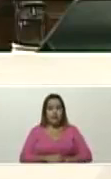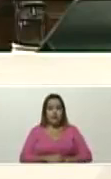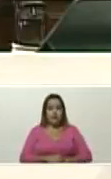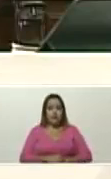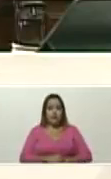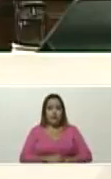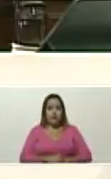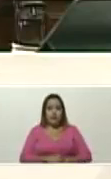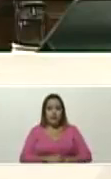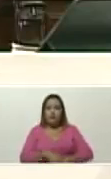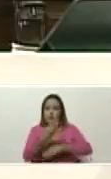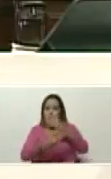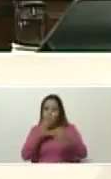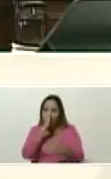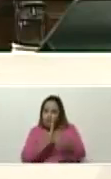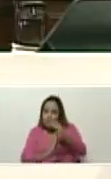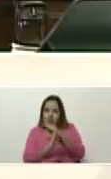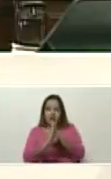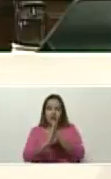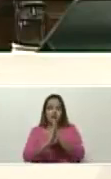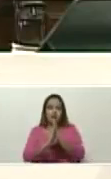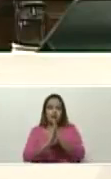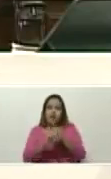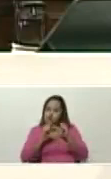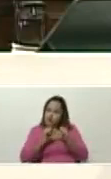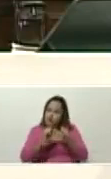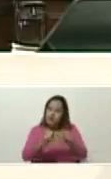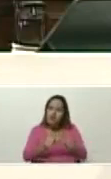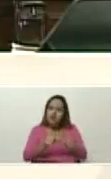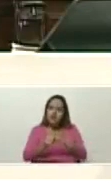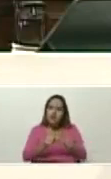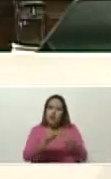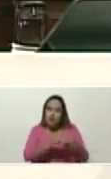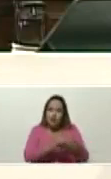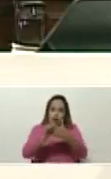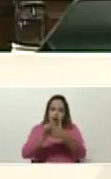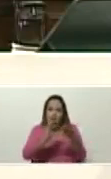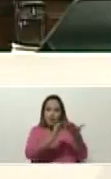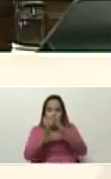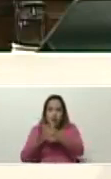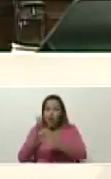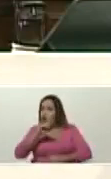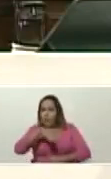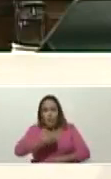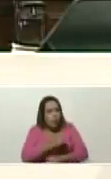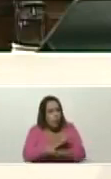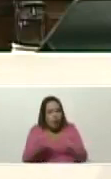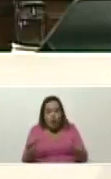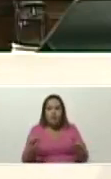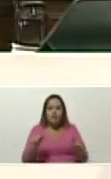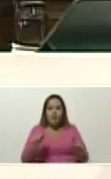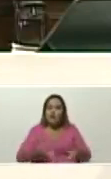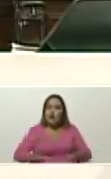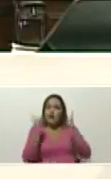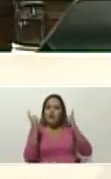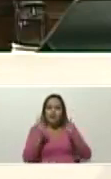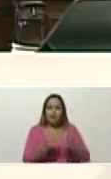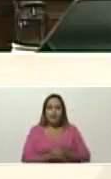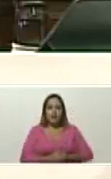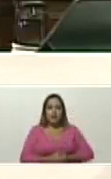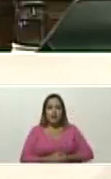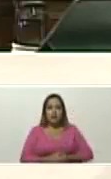para mantener la humildad, para mantener la conducción colectiva. Aquí no podemos dejar